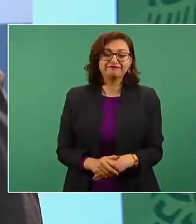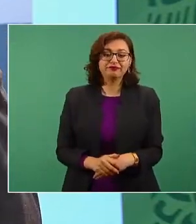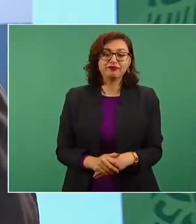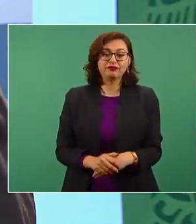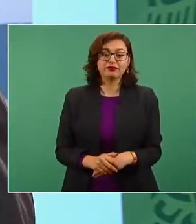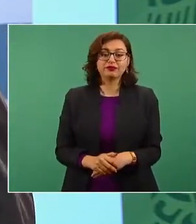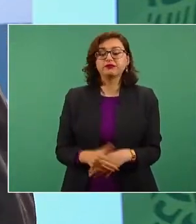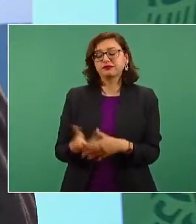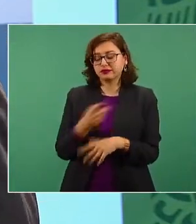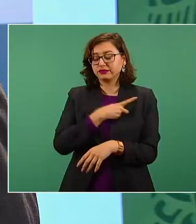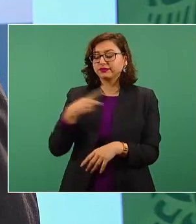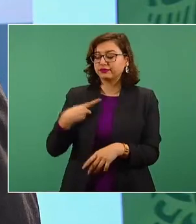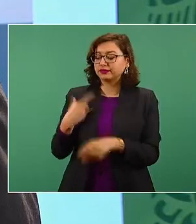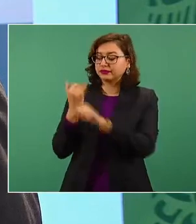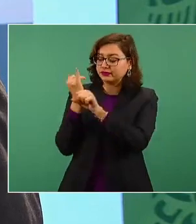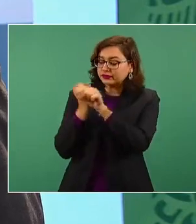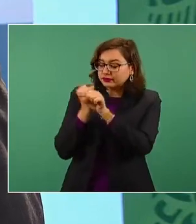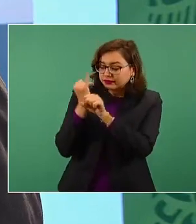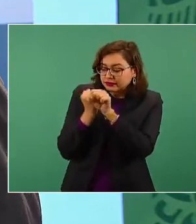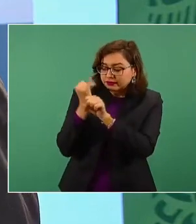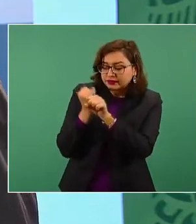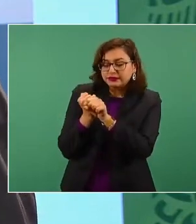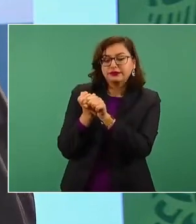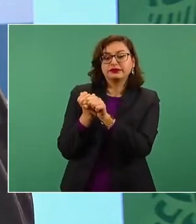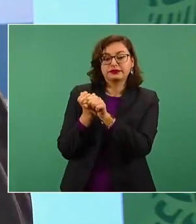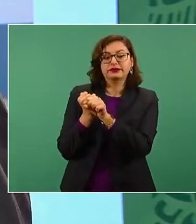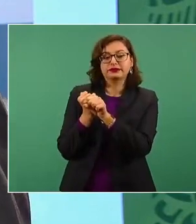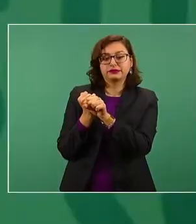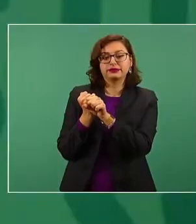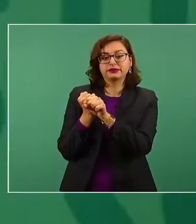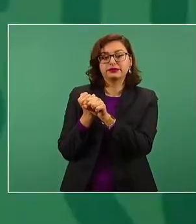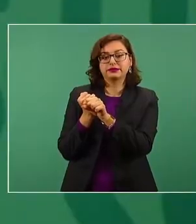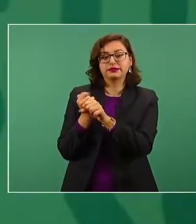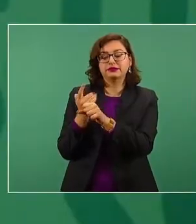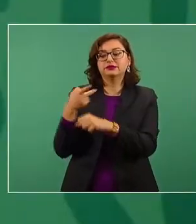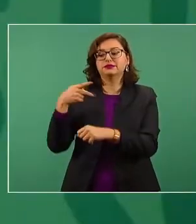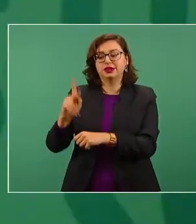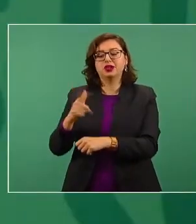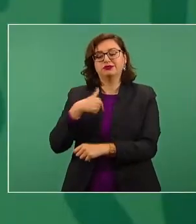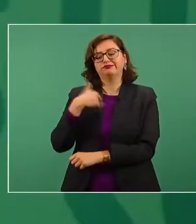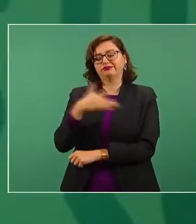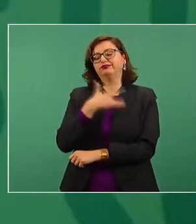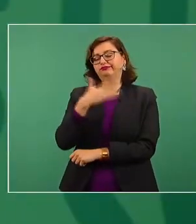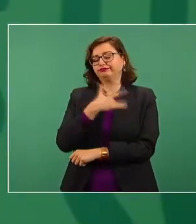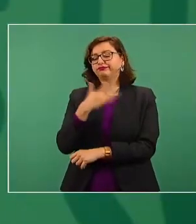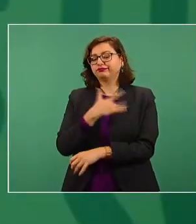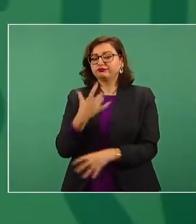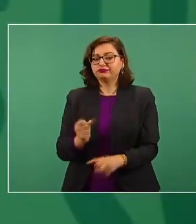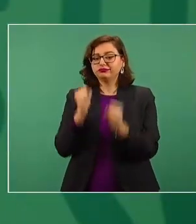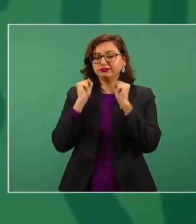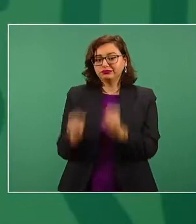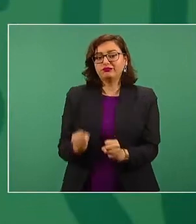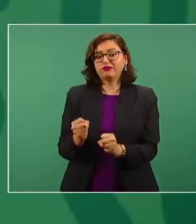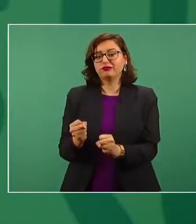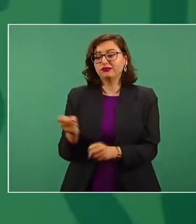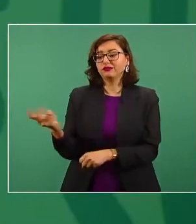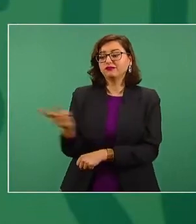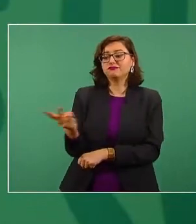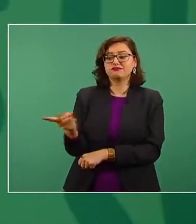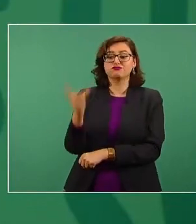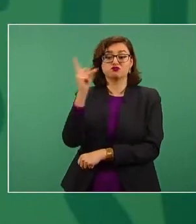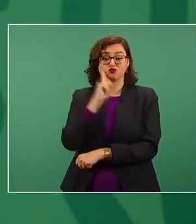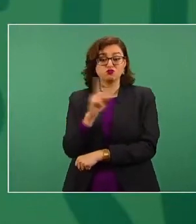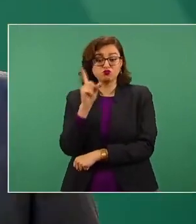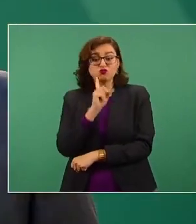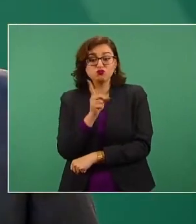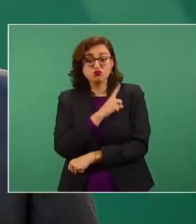aunque hay que hacer la investigación para no adelantar juicios, de que